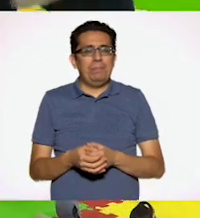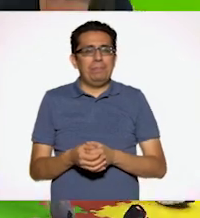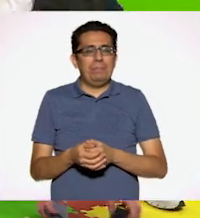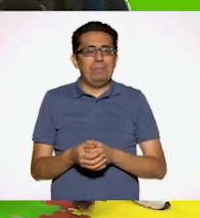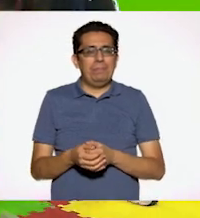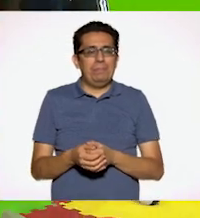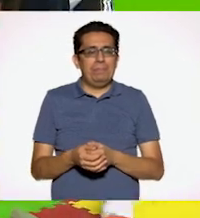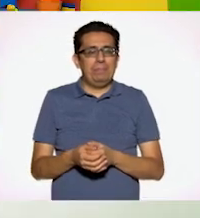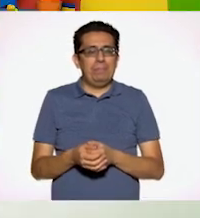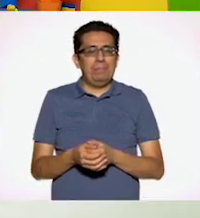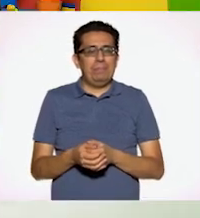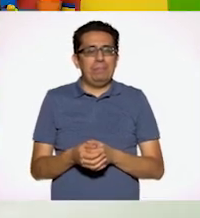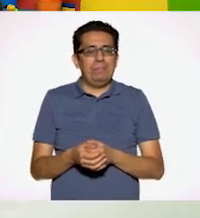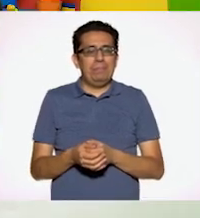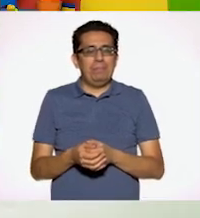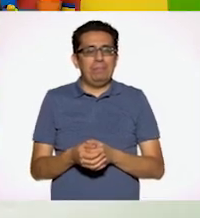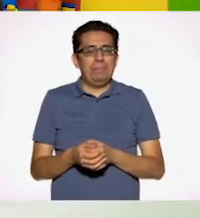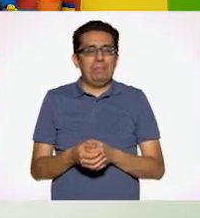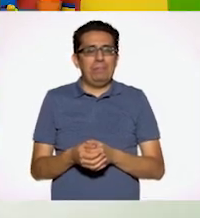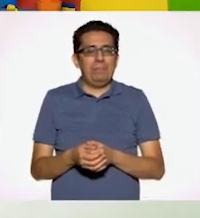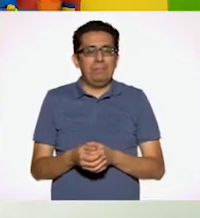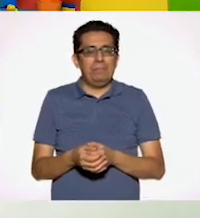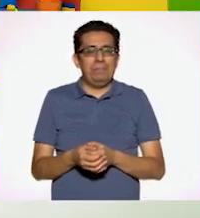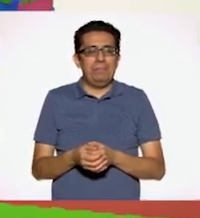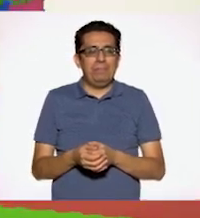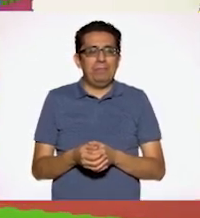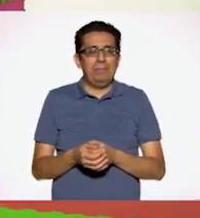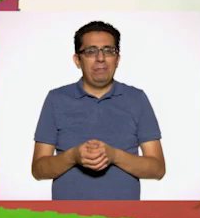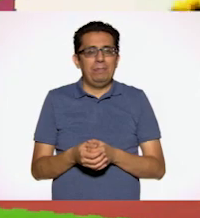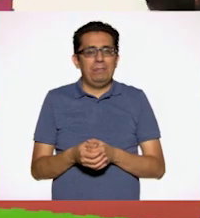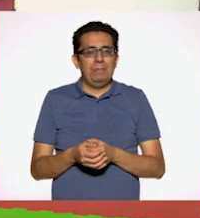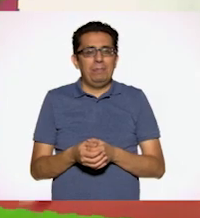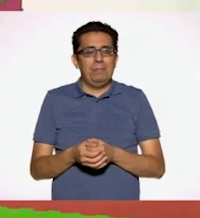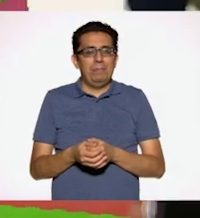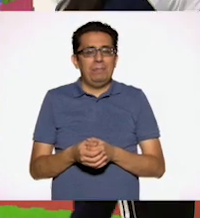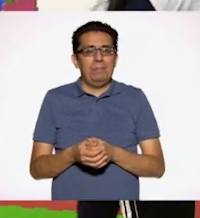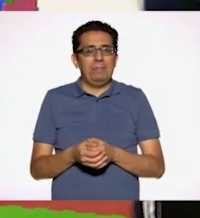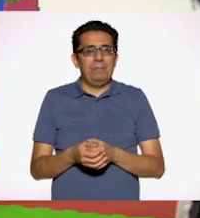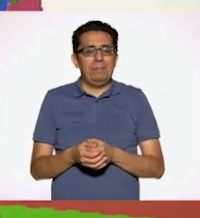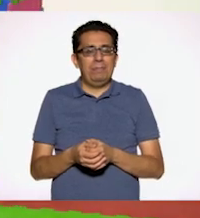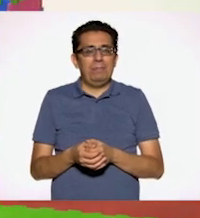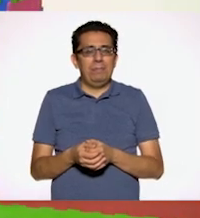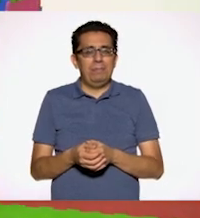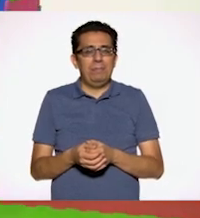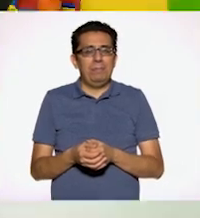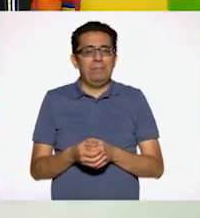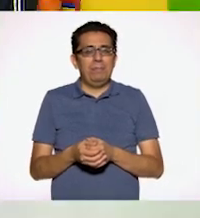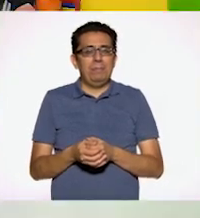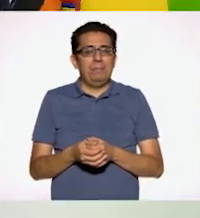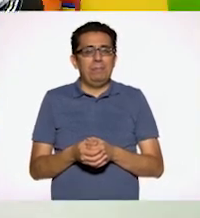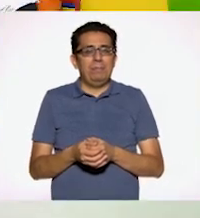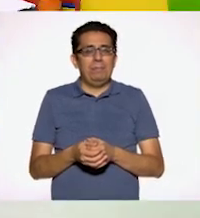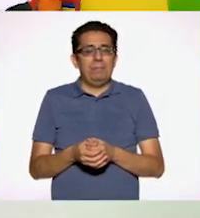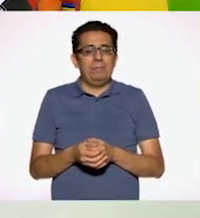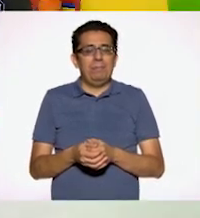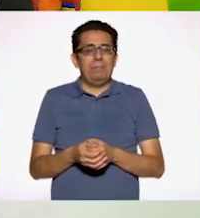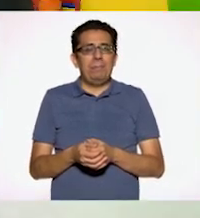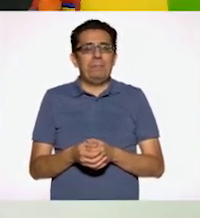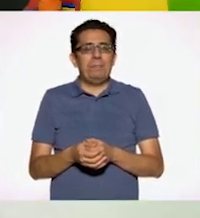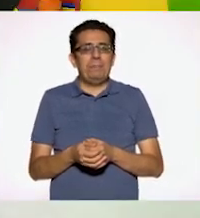¡Me invaden! ¡Me invaden! ¡Ay! ¡Ay! ¡No! ¡Me invaden! ¡La